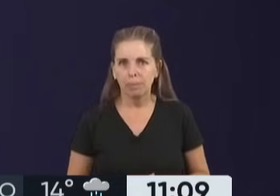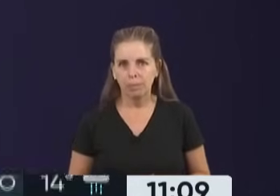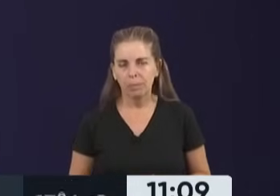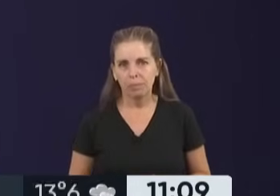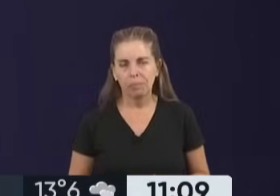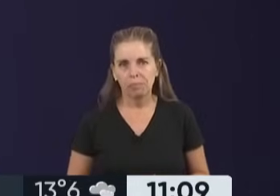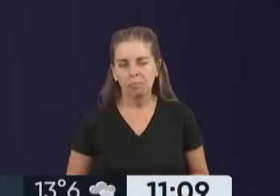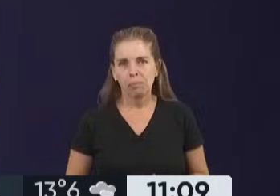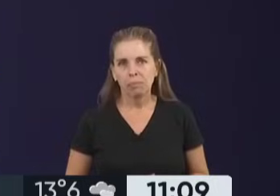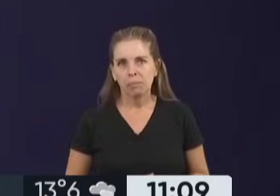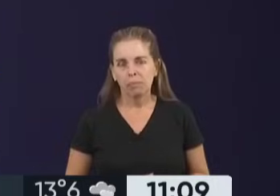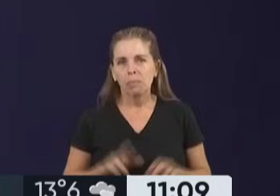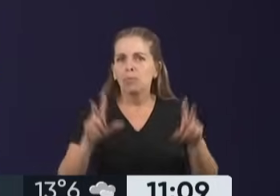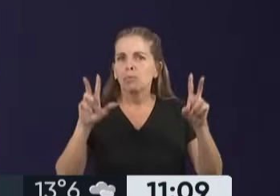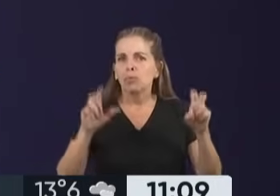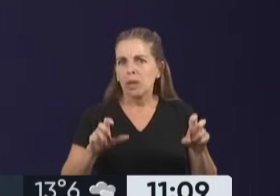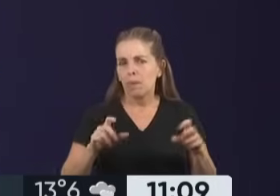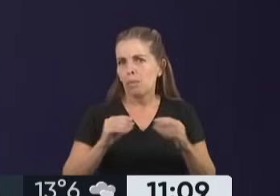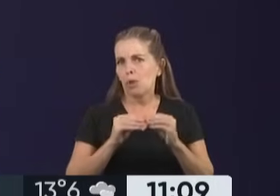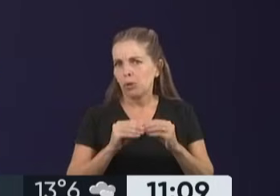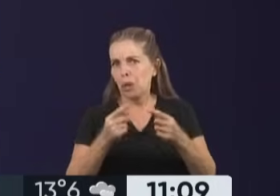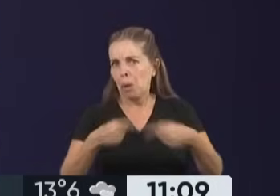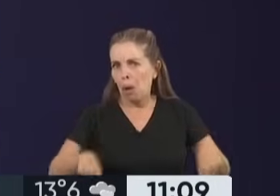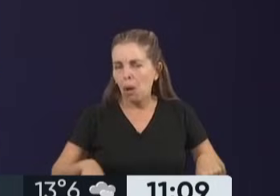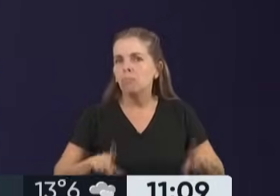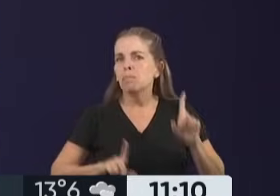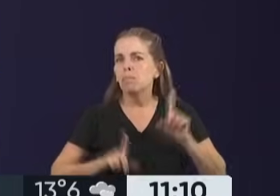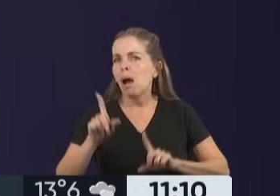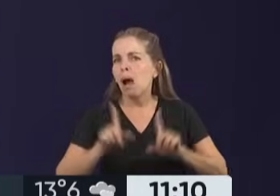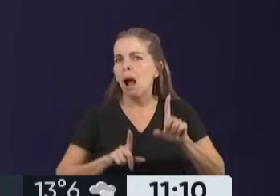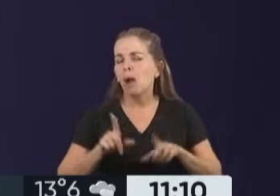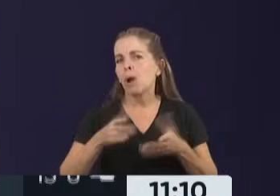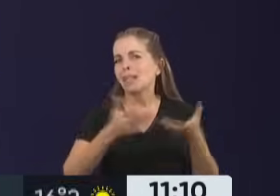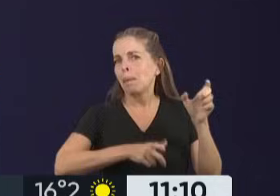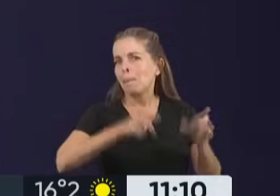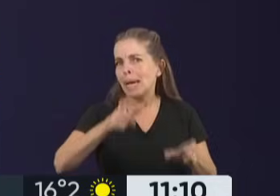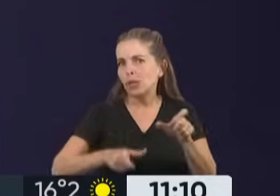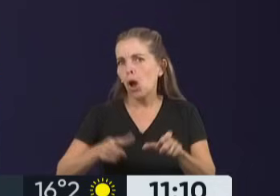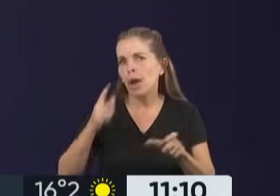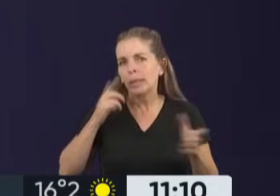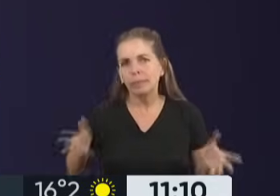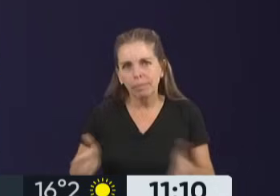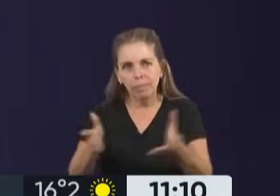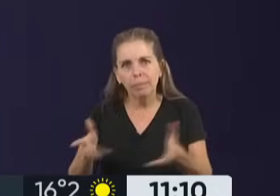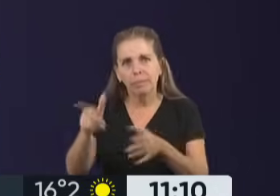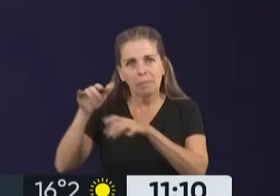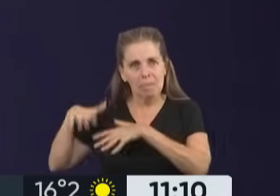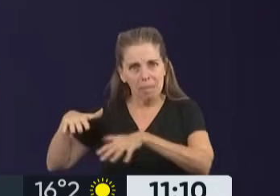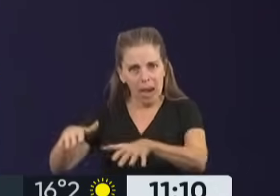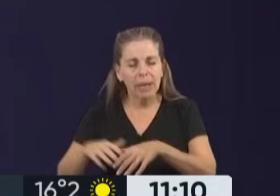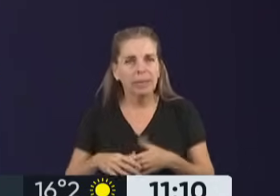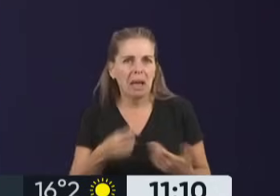las cuestiones impulsadas por determinados personajes que vimos ayer es